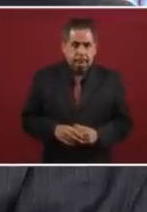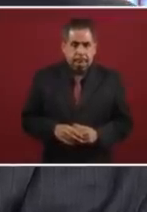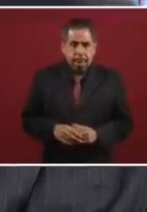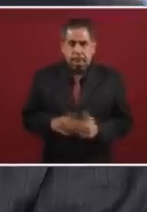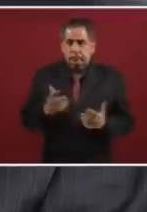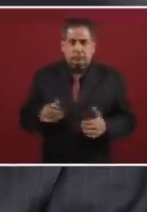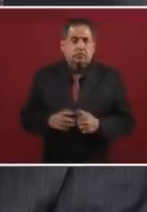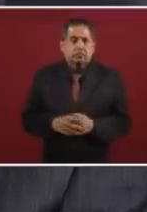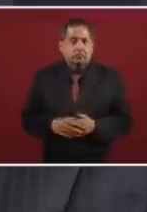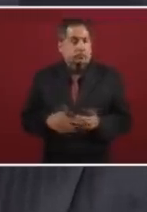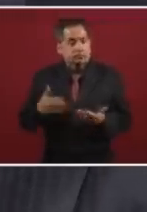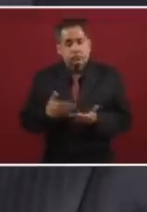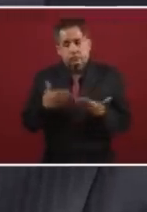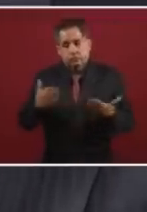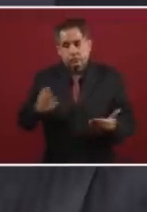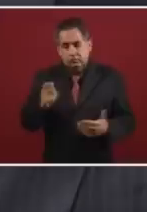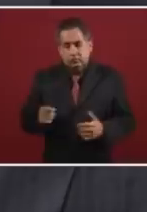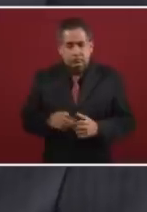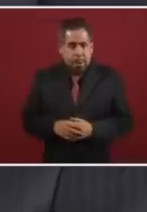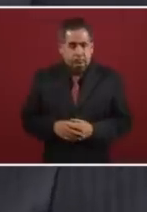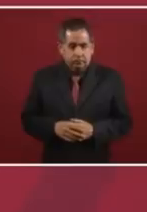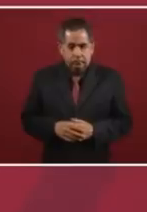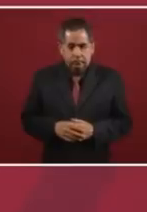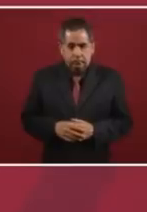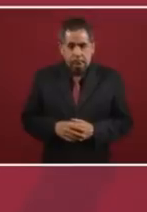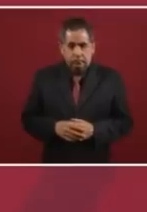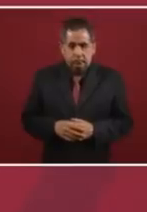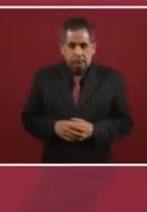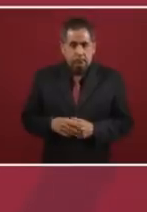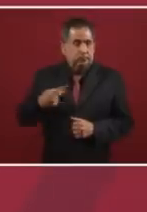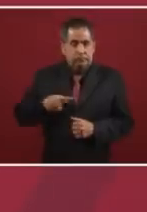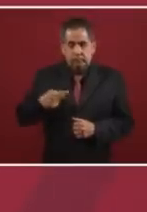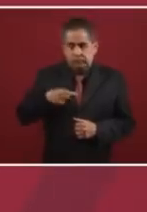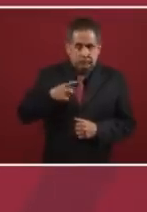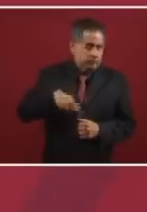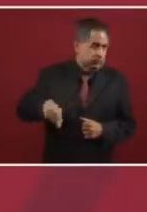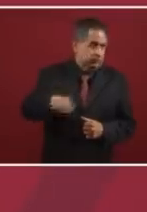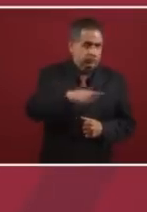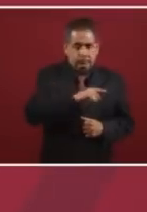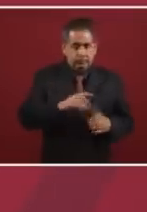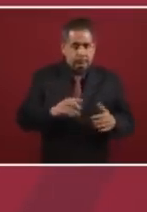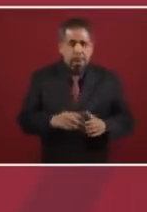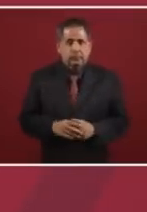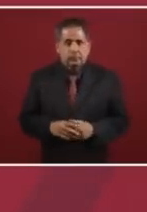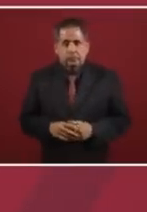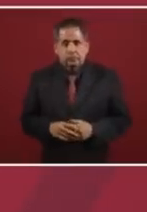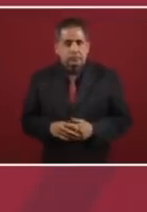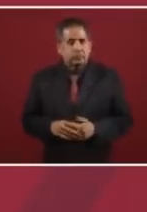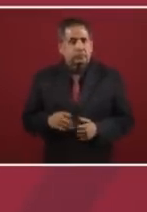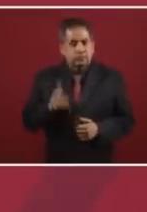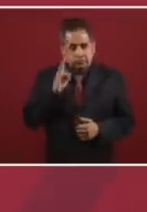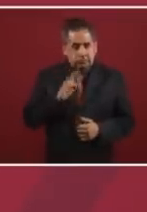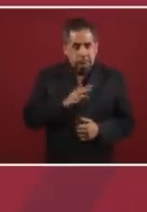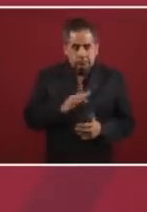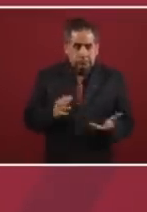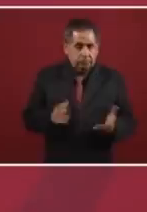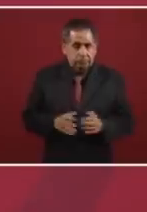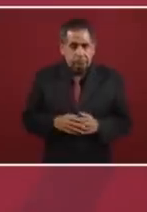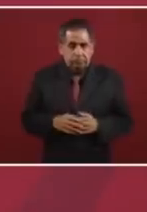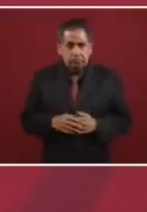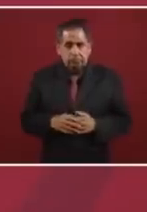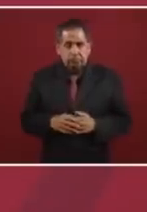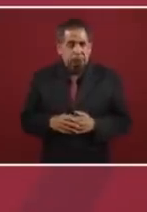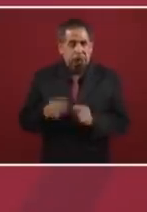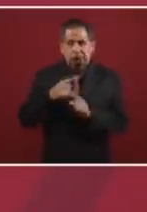entonces ahora el ciudadano puede a la